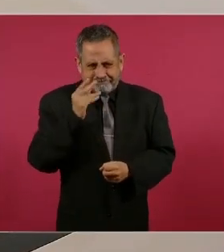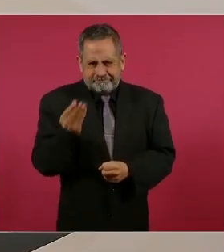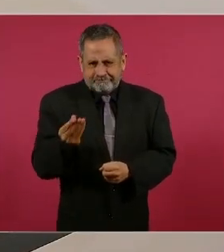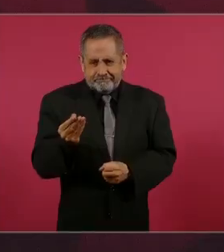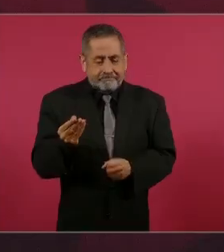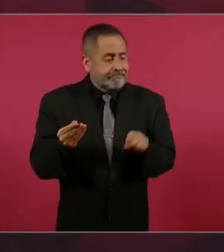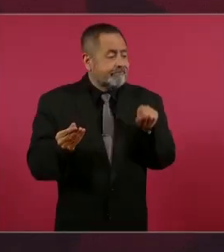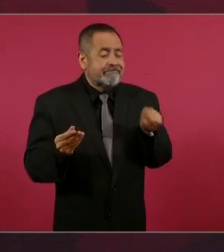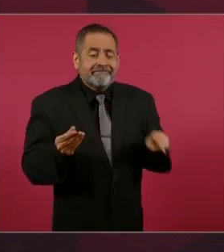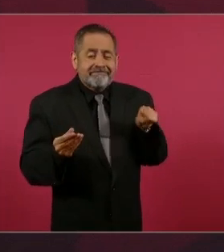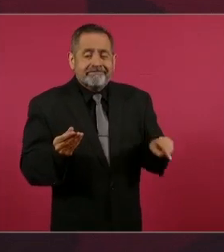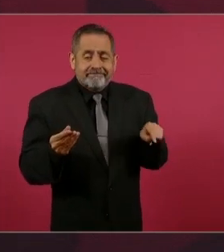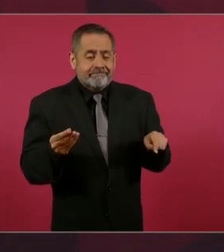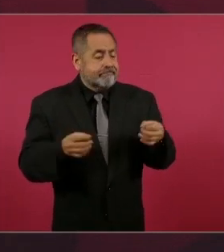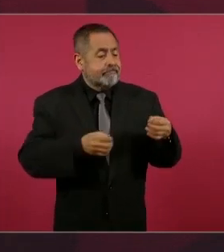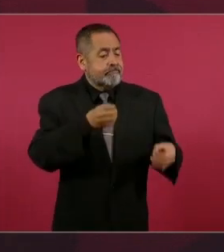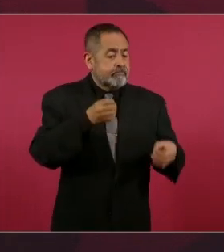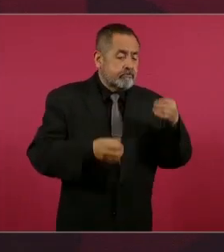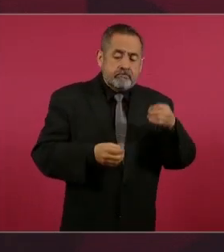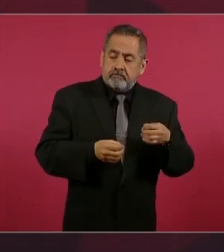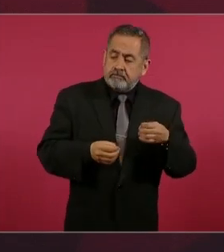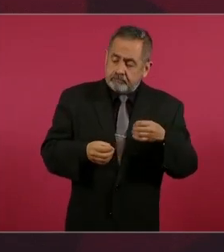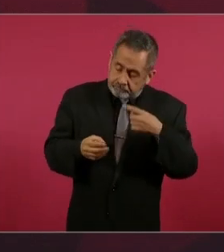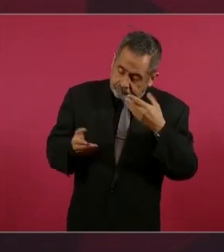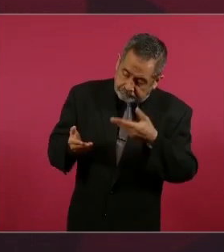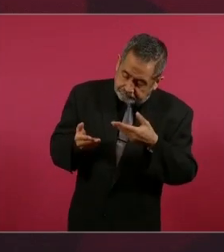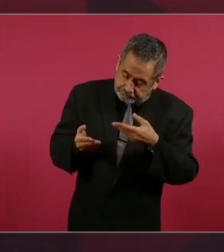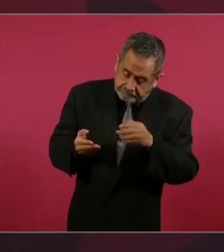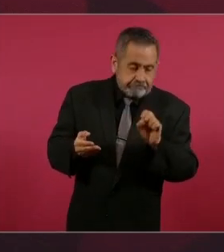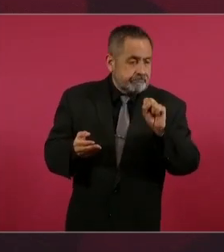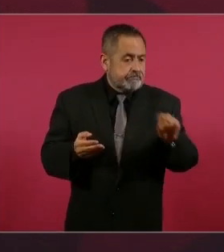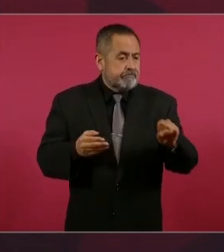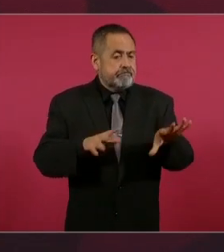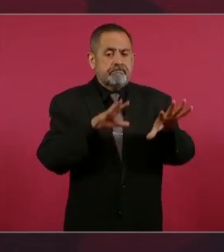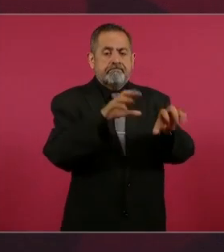depende de que el juez